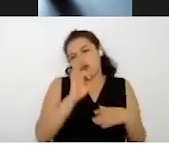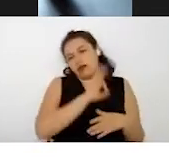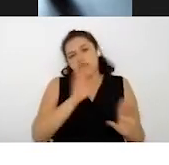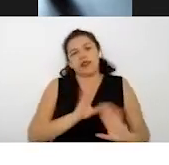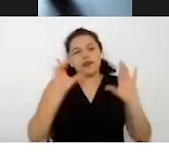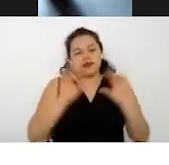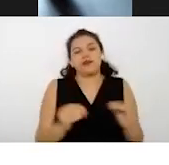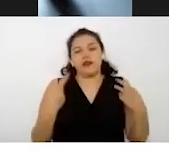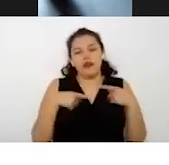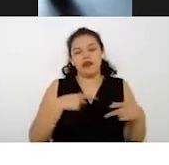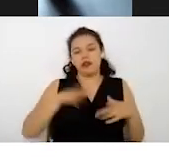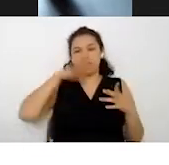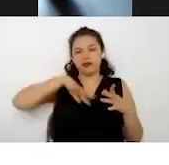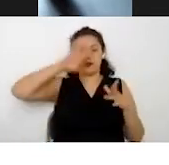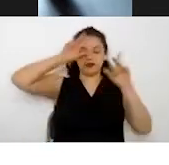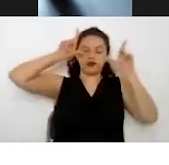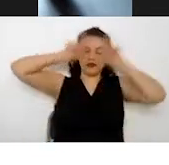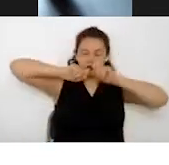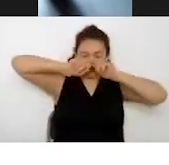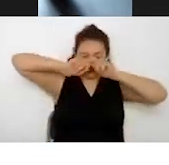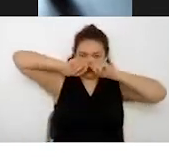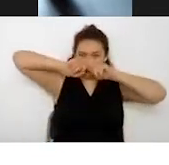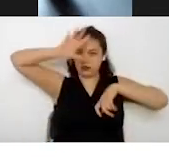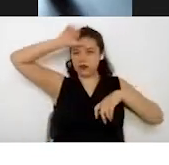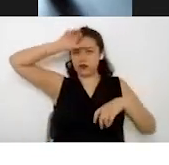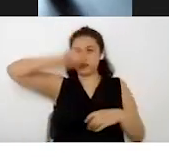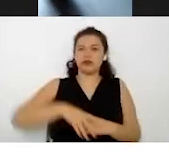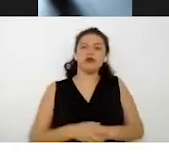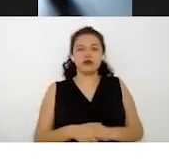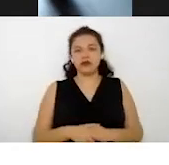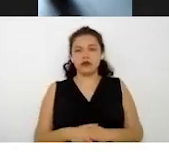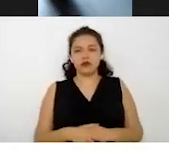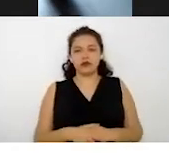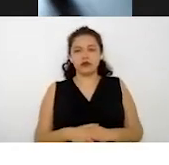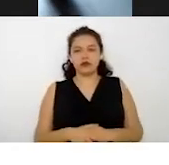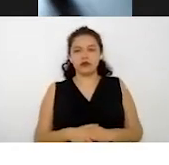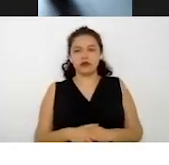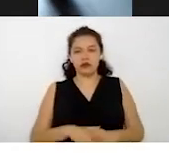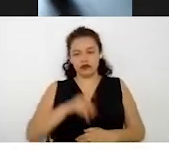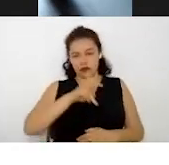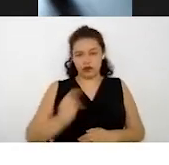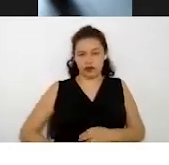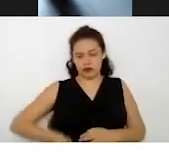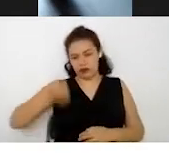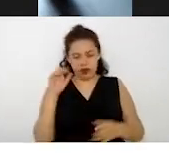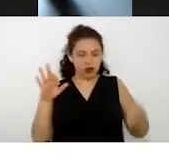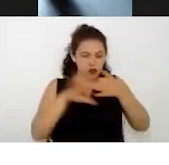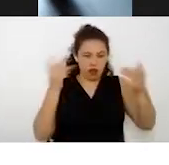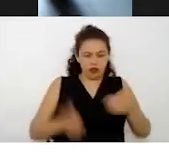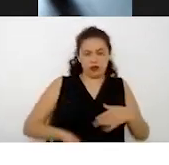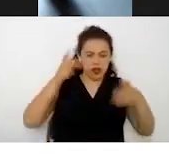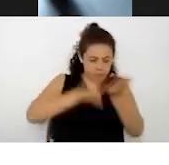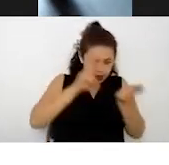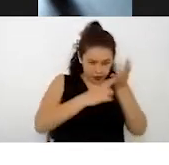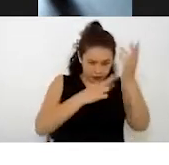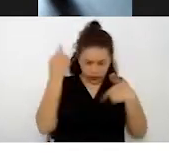víctima está inconsciente. ¿De acuerdo? Que es nuestro primer acercamiento, nuestra primera valoración,